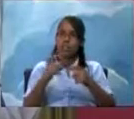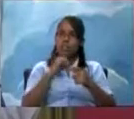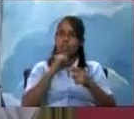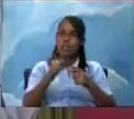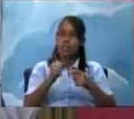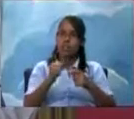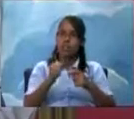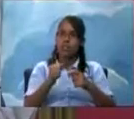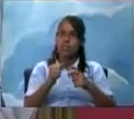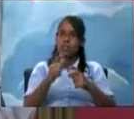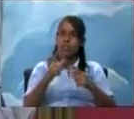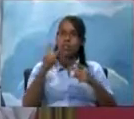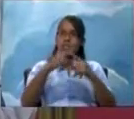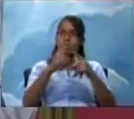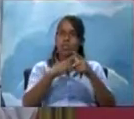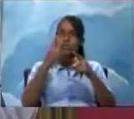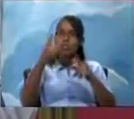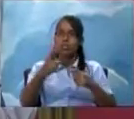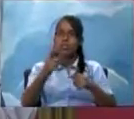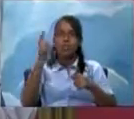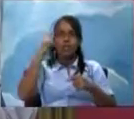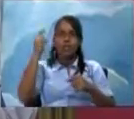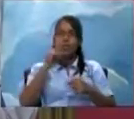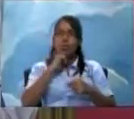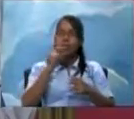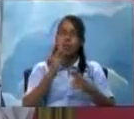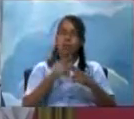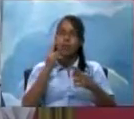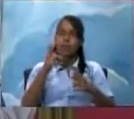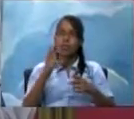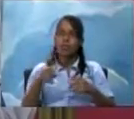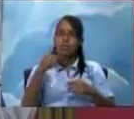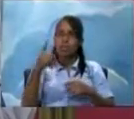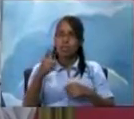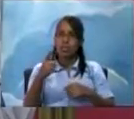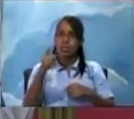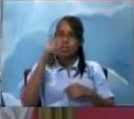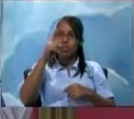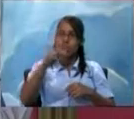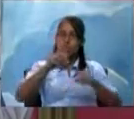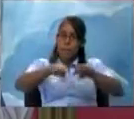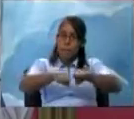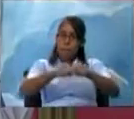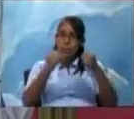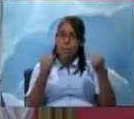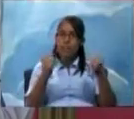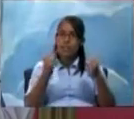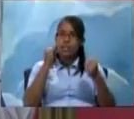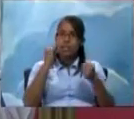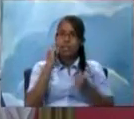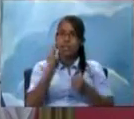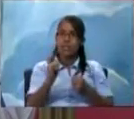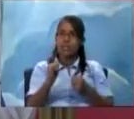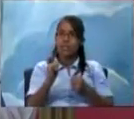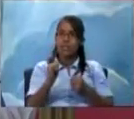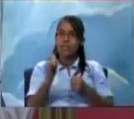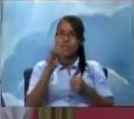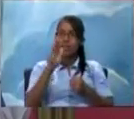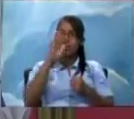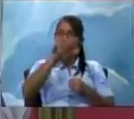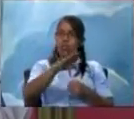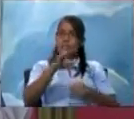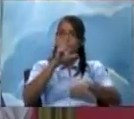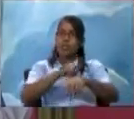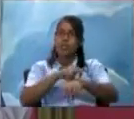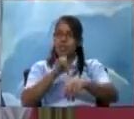ingle, perforando, pues, la vena femoral. Sabemos que es peligroso, pues, cuando la vena femoral se parte. Y estuve,